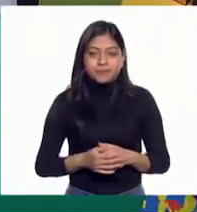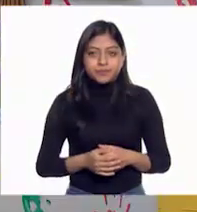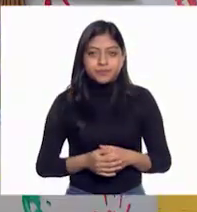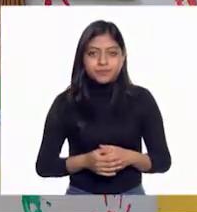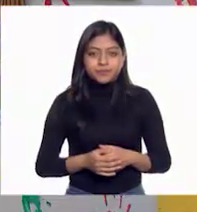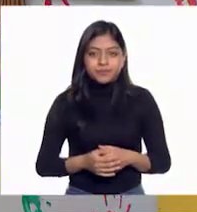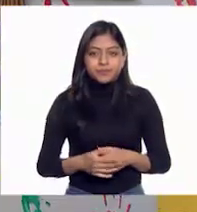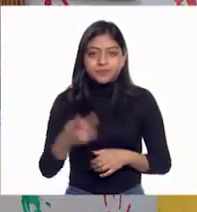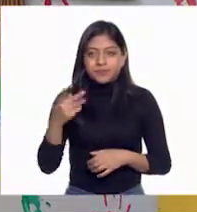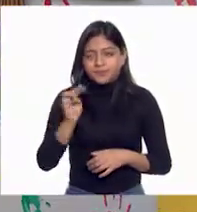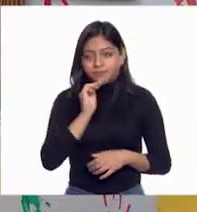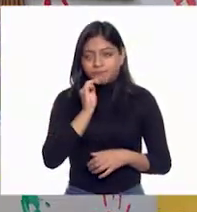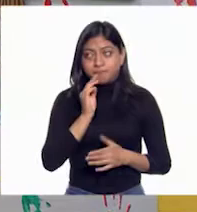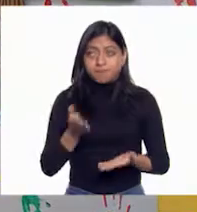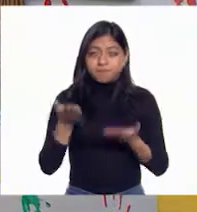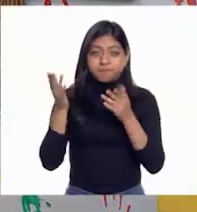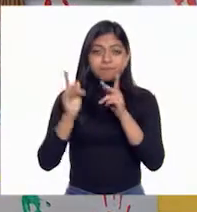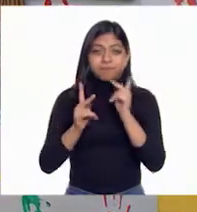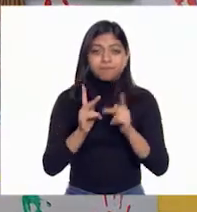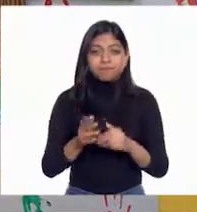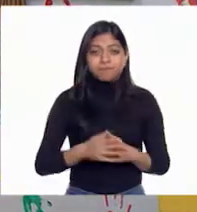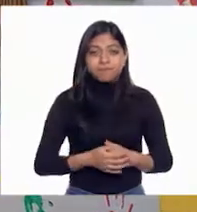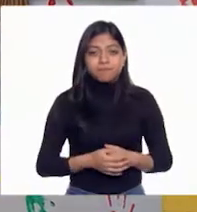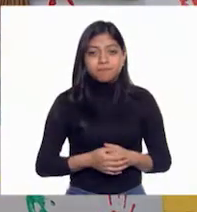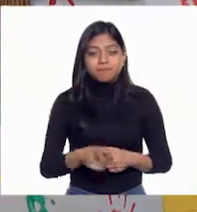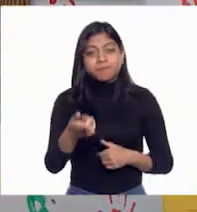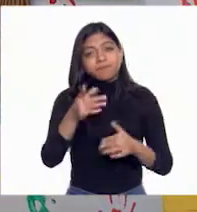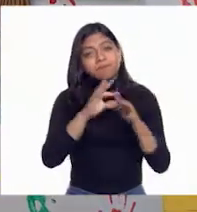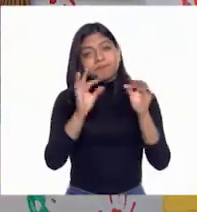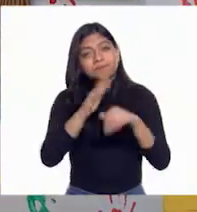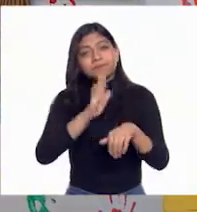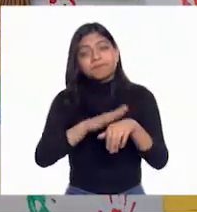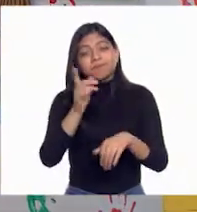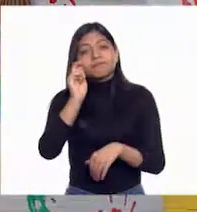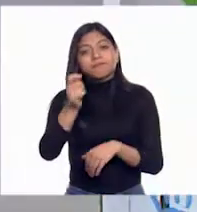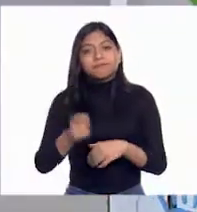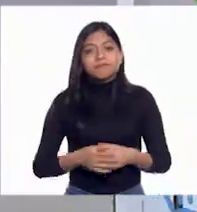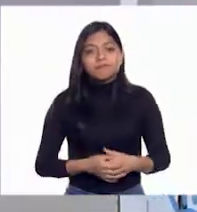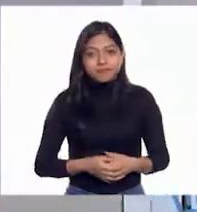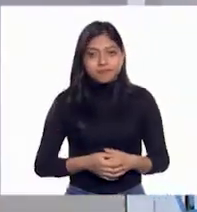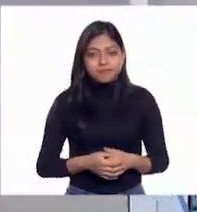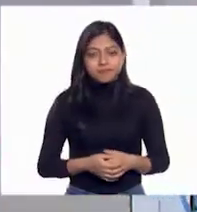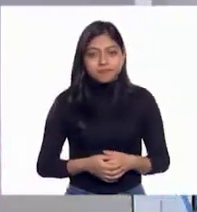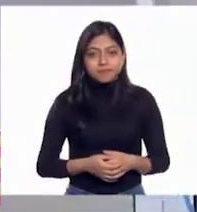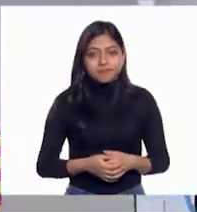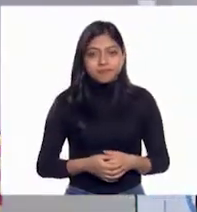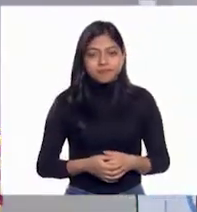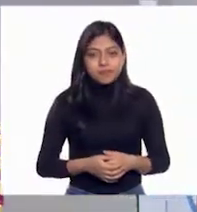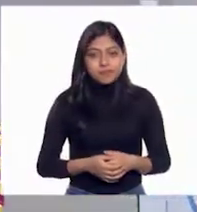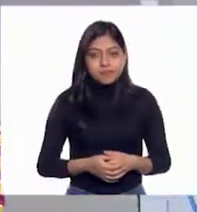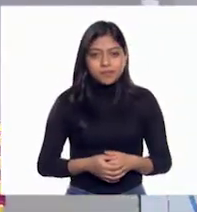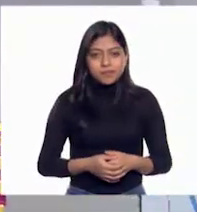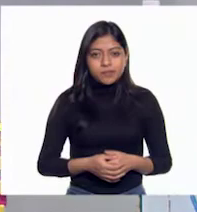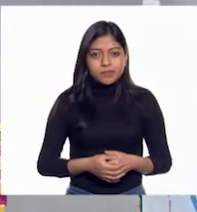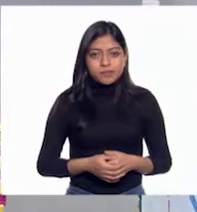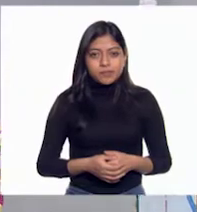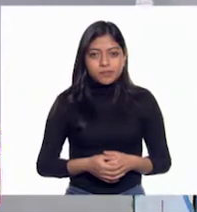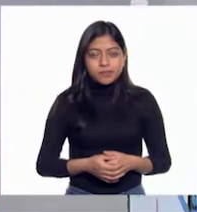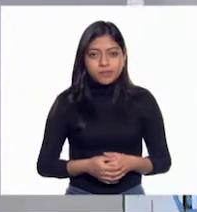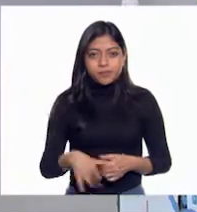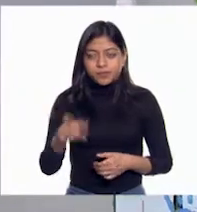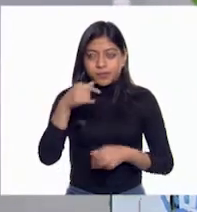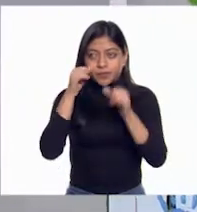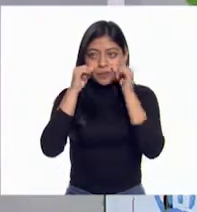eso a tu mami. Y bueno, ¿qué más nos puedes decir, Mariana? A ver, podemos ahora escuchar y